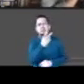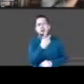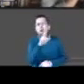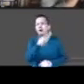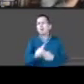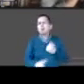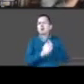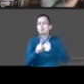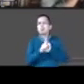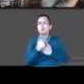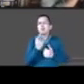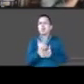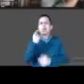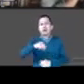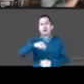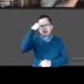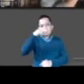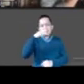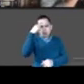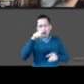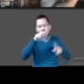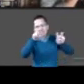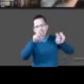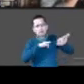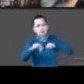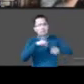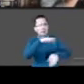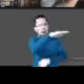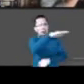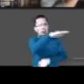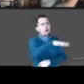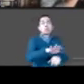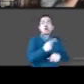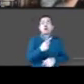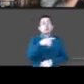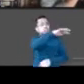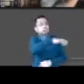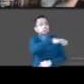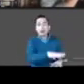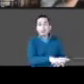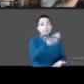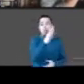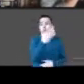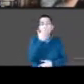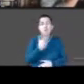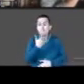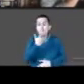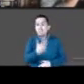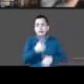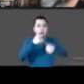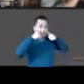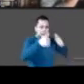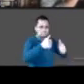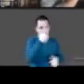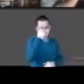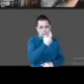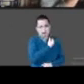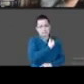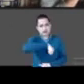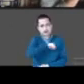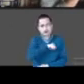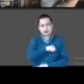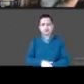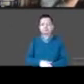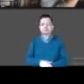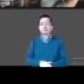tenemos en nuestro mercado laboral en no contar con la seguridad de salud si tenemos también los servicios las